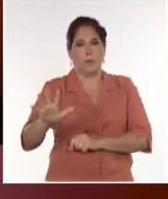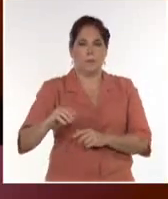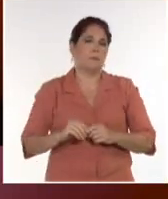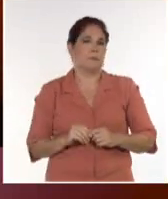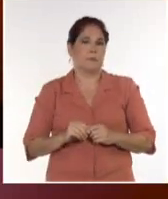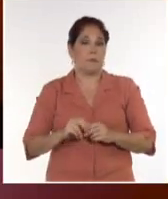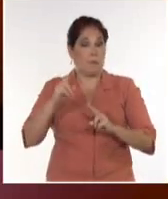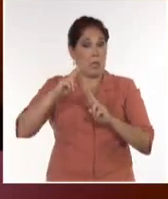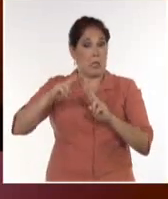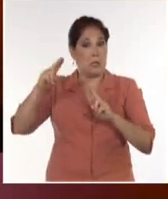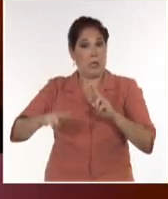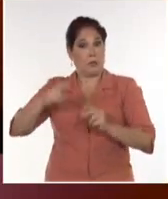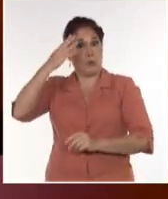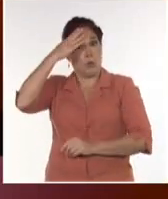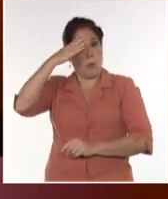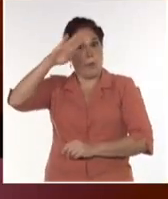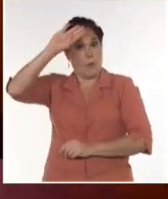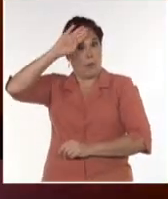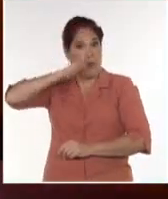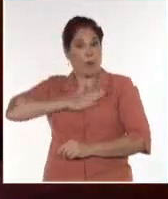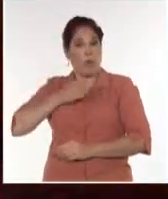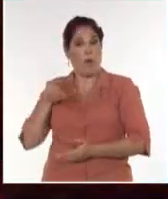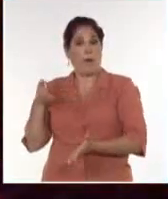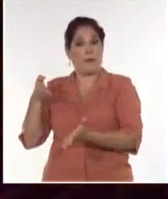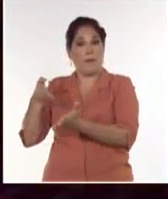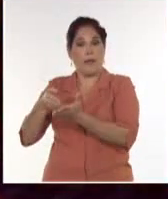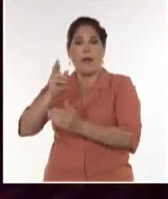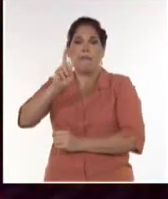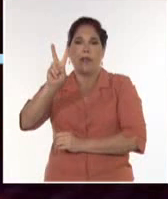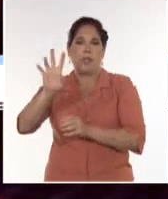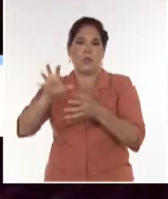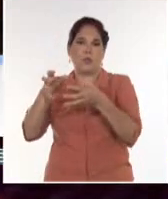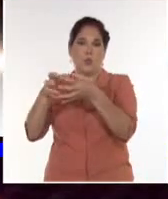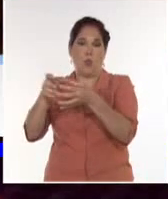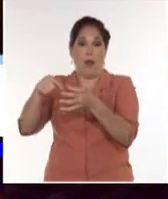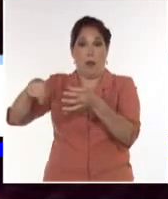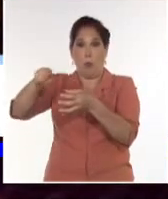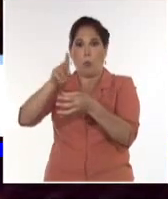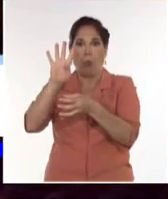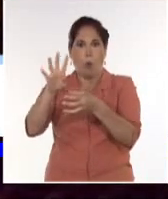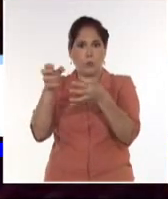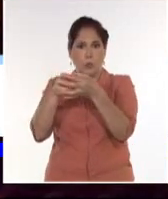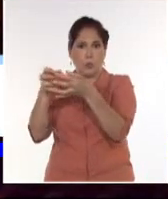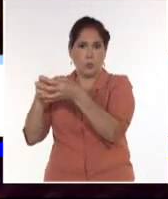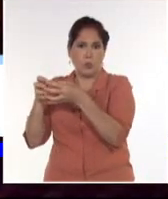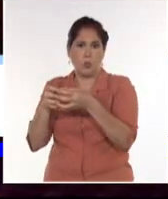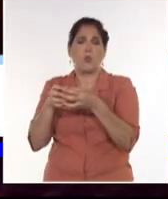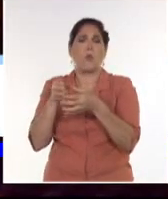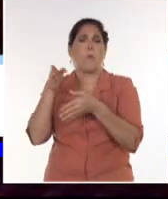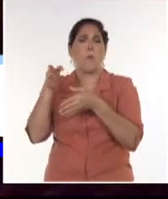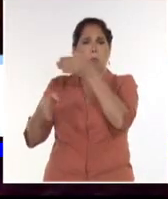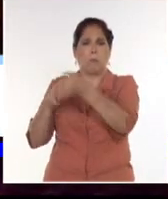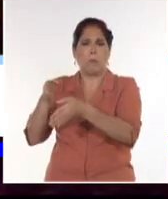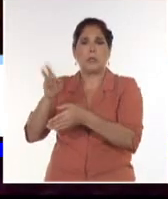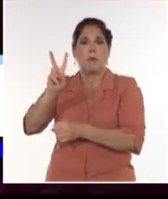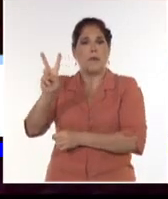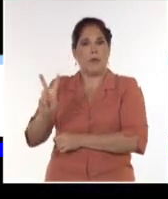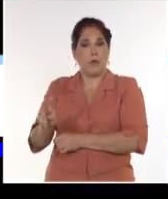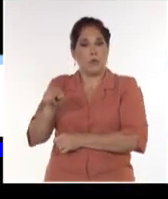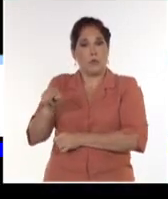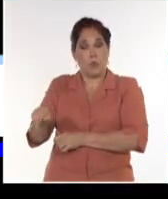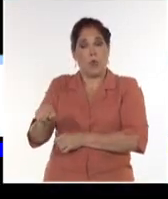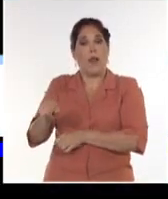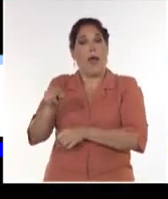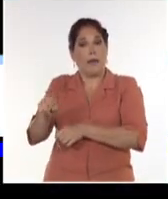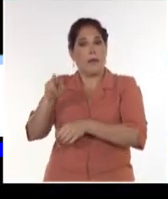El teatro cubano llegará a Venezuela. Cuatro agrupaciones de las artes escénicas de nuestro archipiélago nos representarán en la tercera edición